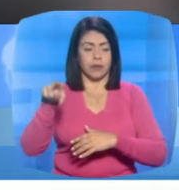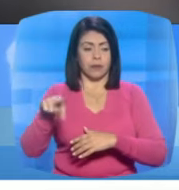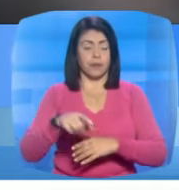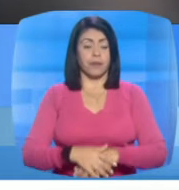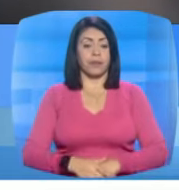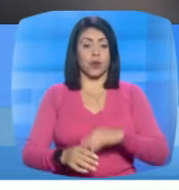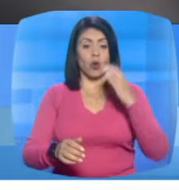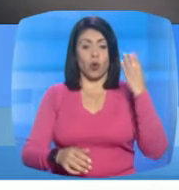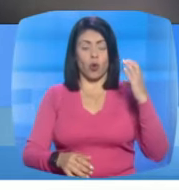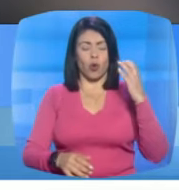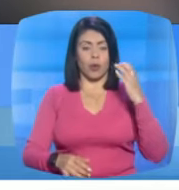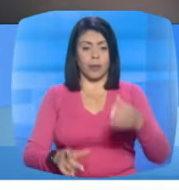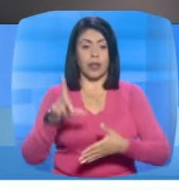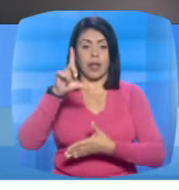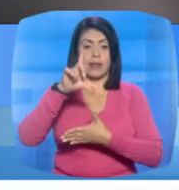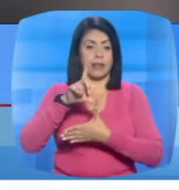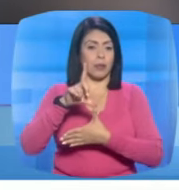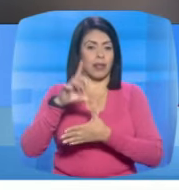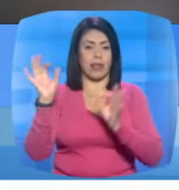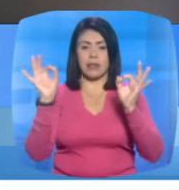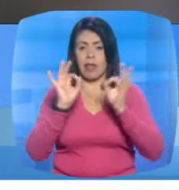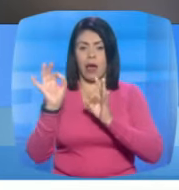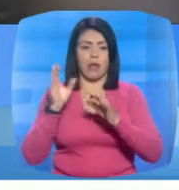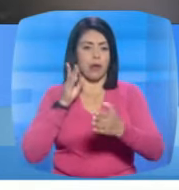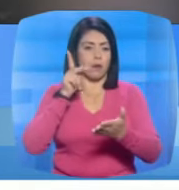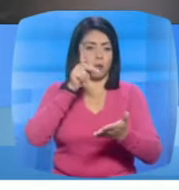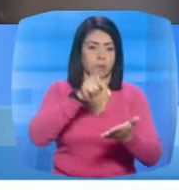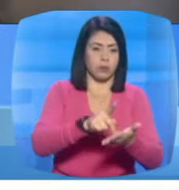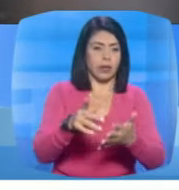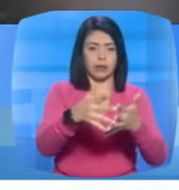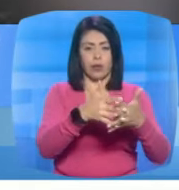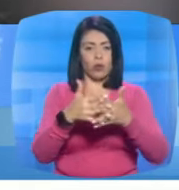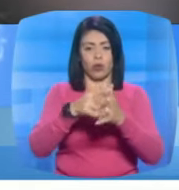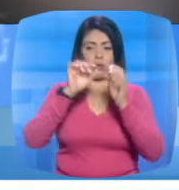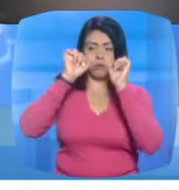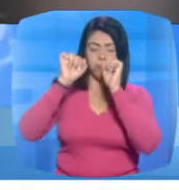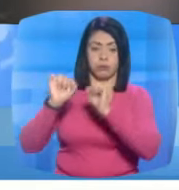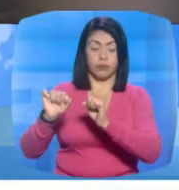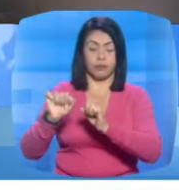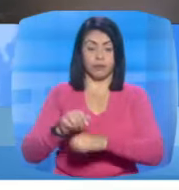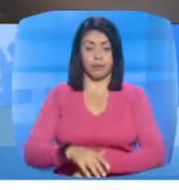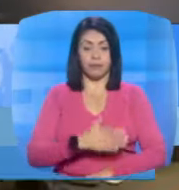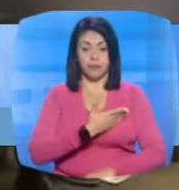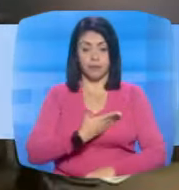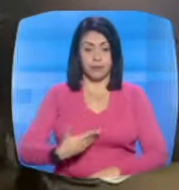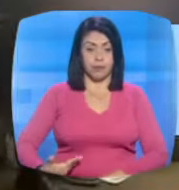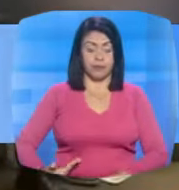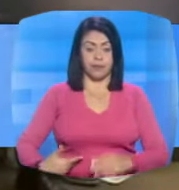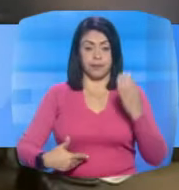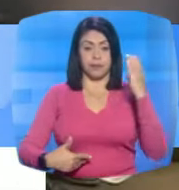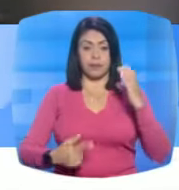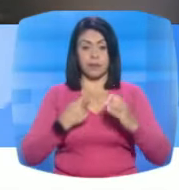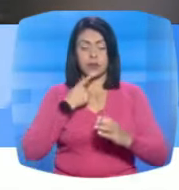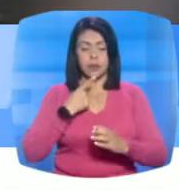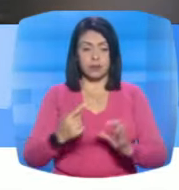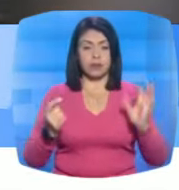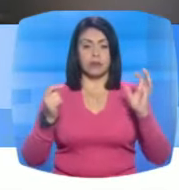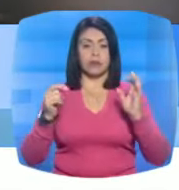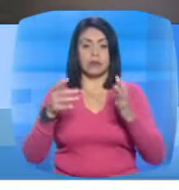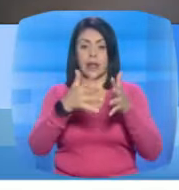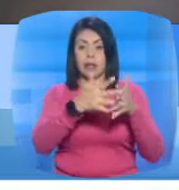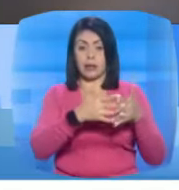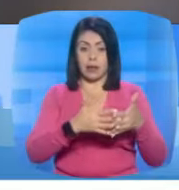ni colombianos, ni latinoamericanos en los Estados Unidos. El mandatario colombiano resaltó que la